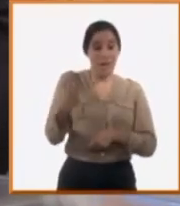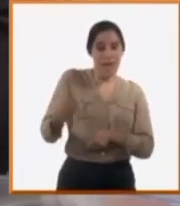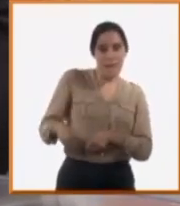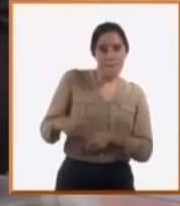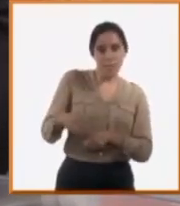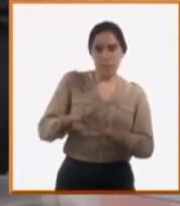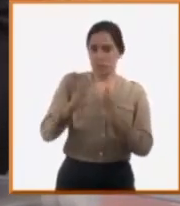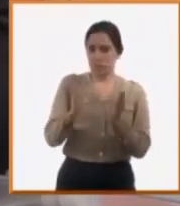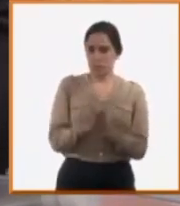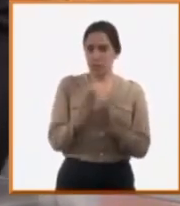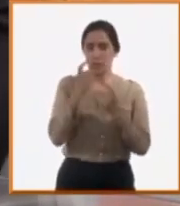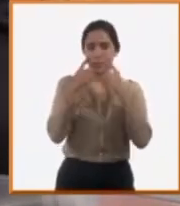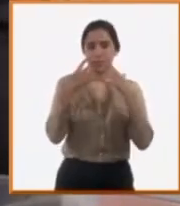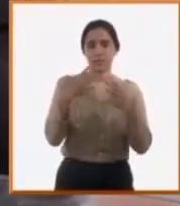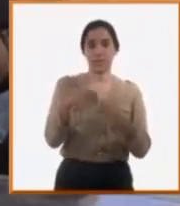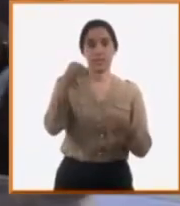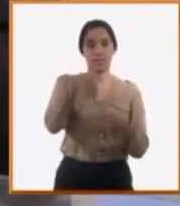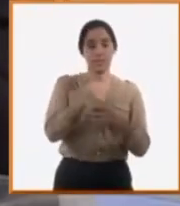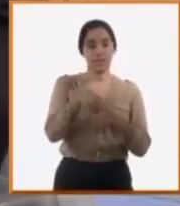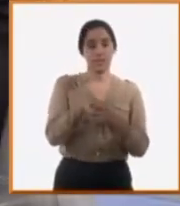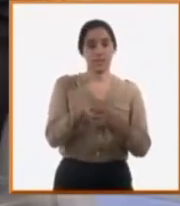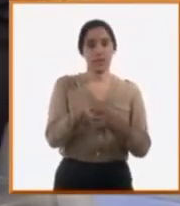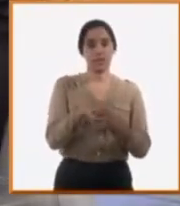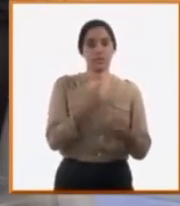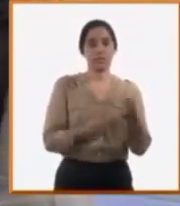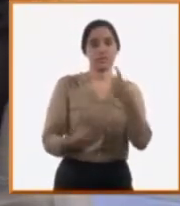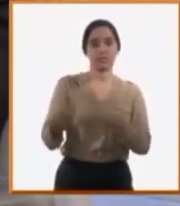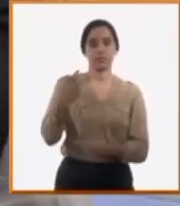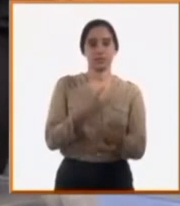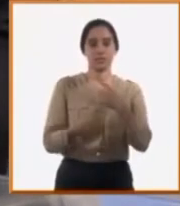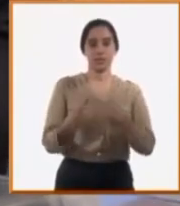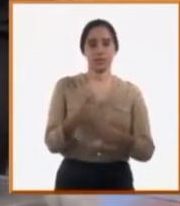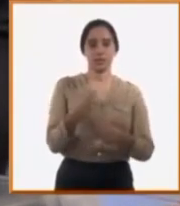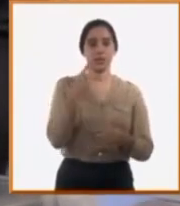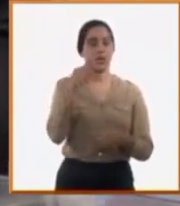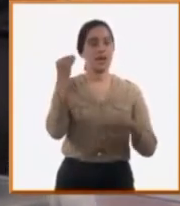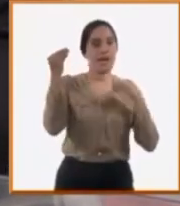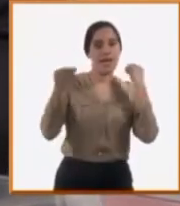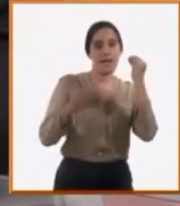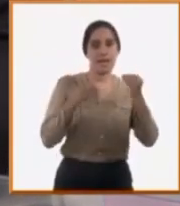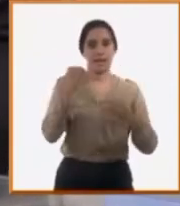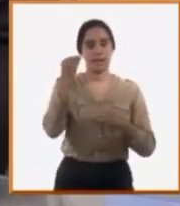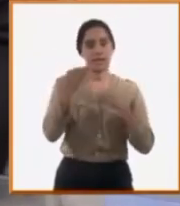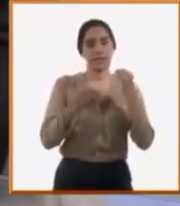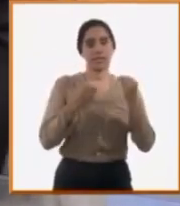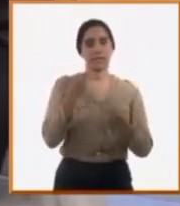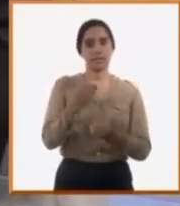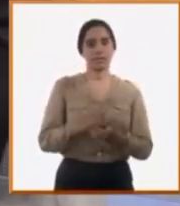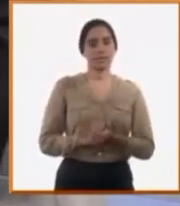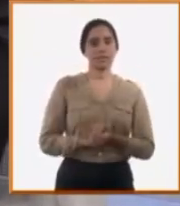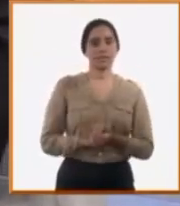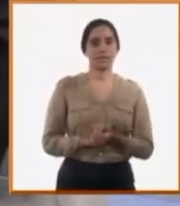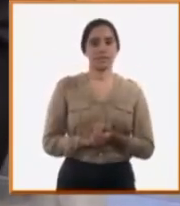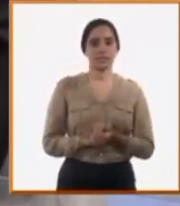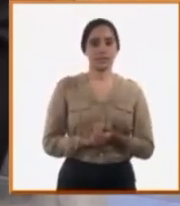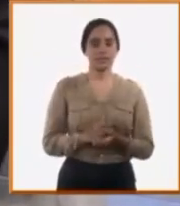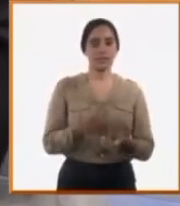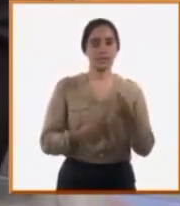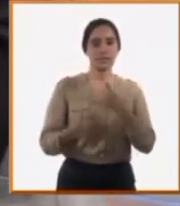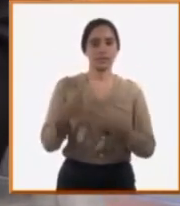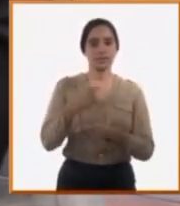esta presencialidad que tenemos y toda esta riqueza que hemos estado analizando y que te trataba de argumentar con dos elementos o tres más